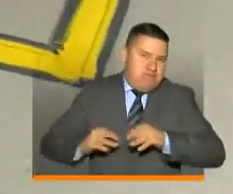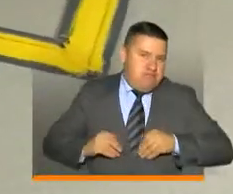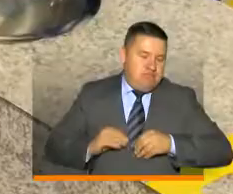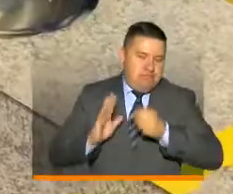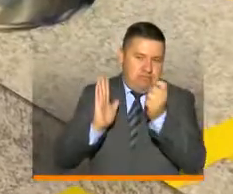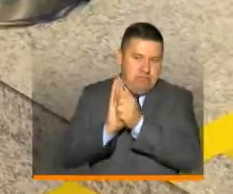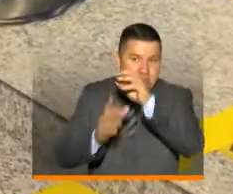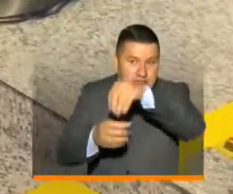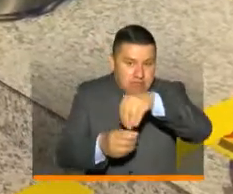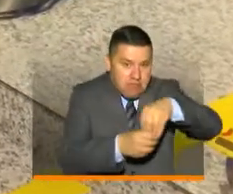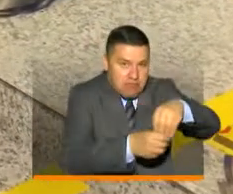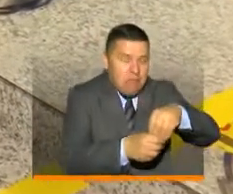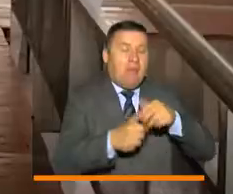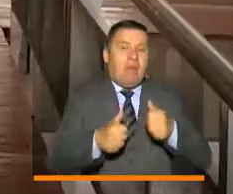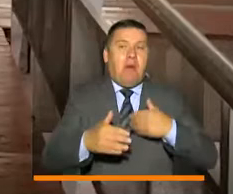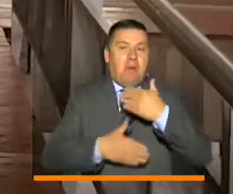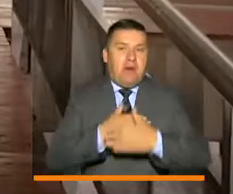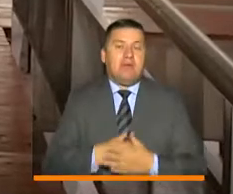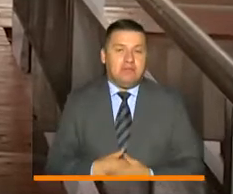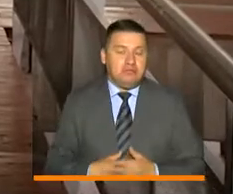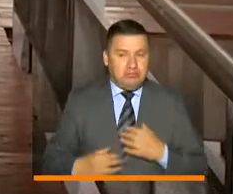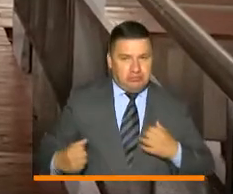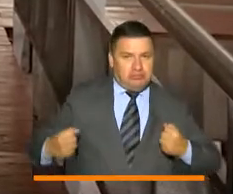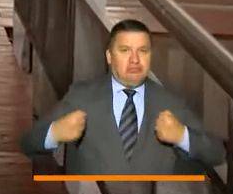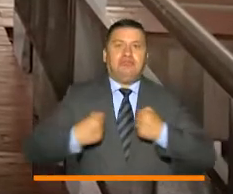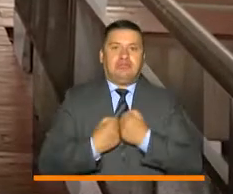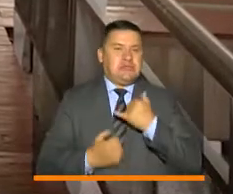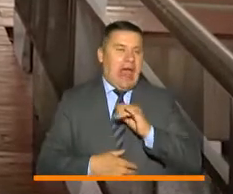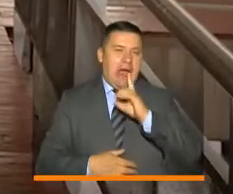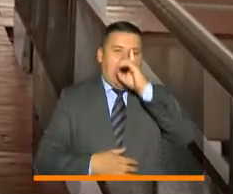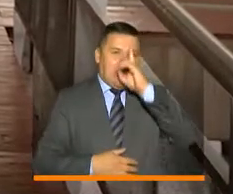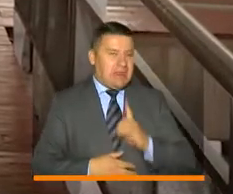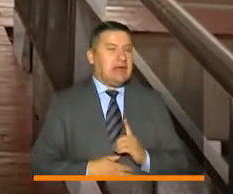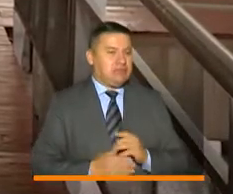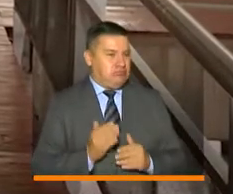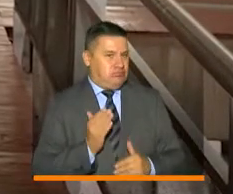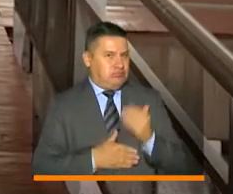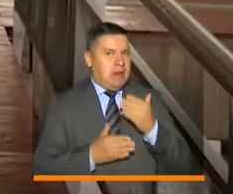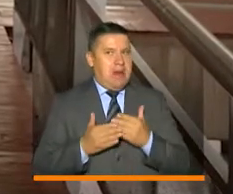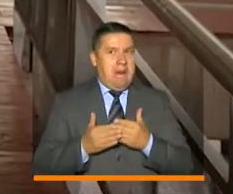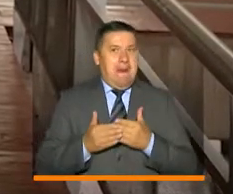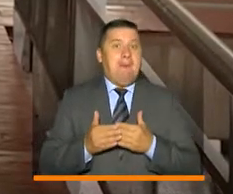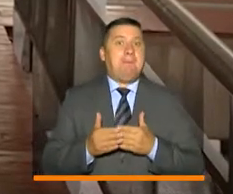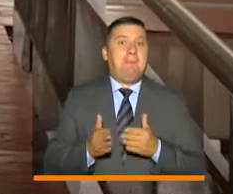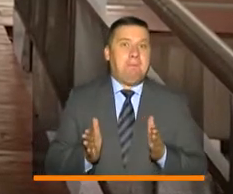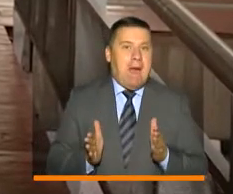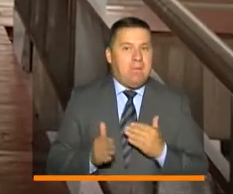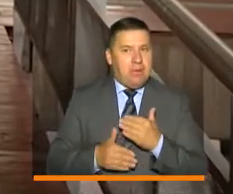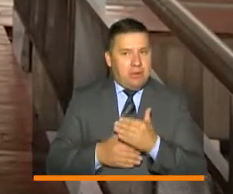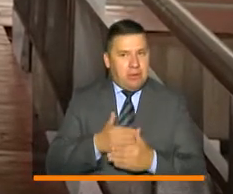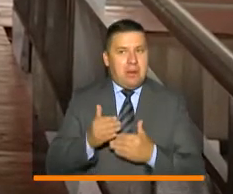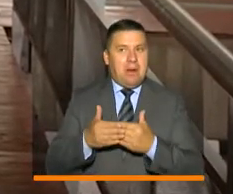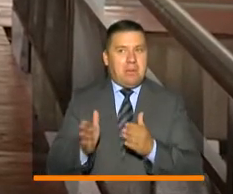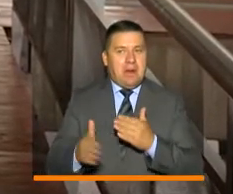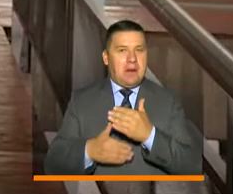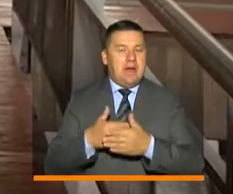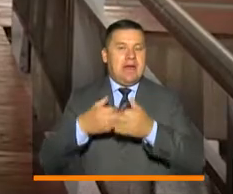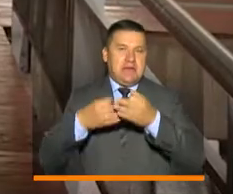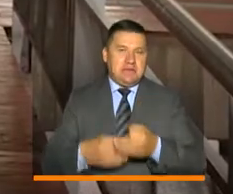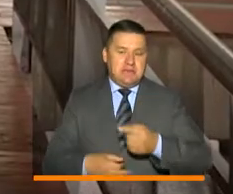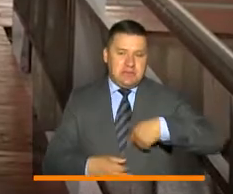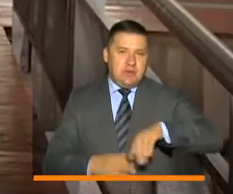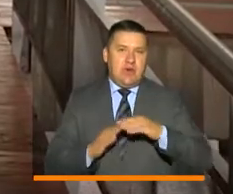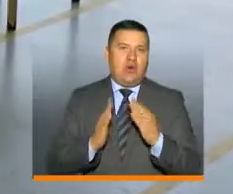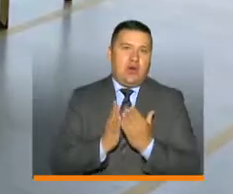bioseguridad. En Alianza Educativa tomamos la decisión de iniciar una reapertura gradual, progresiva y segura de